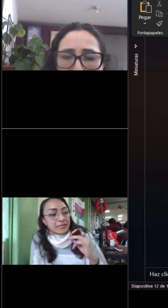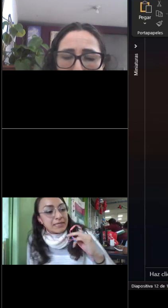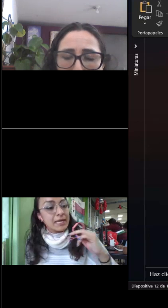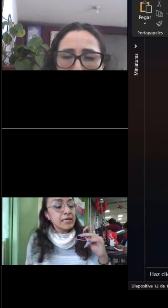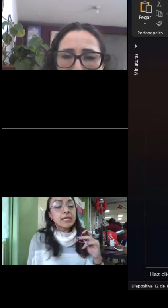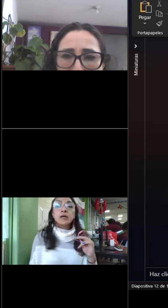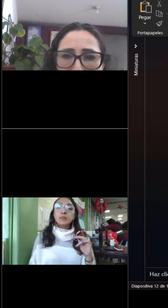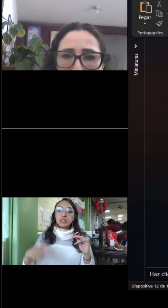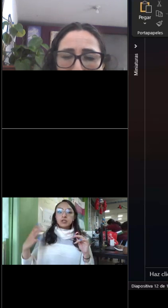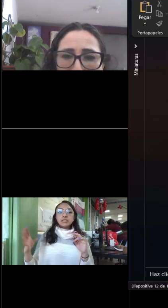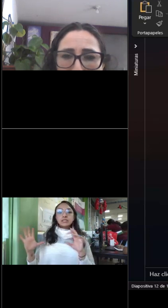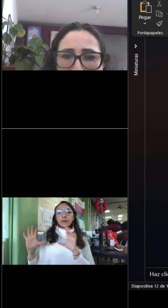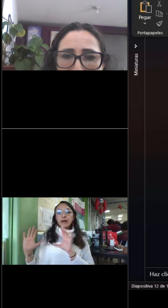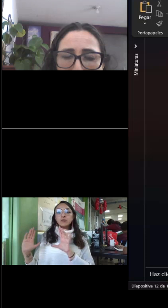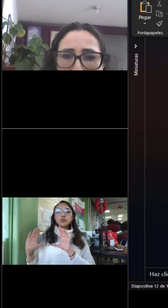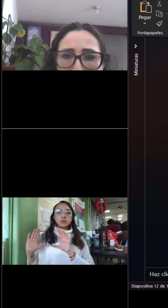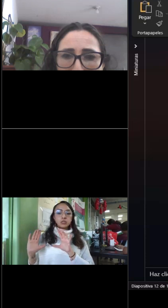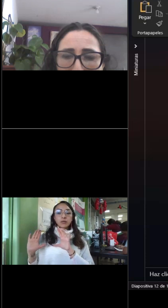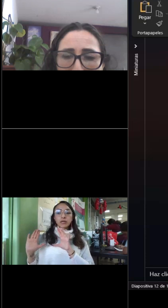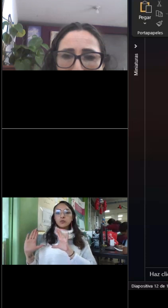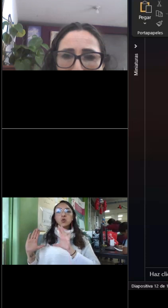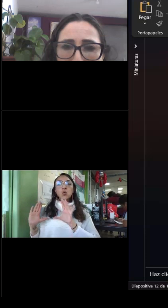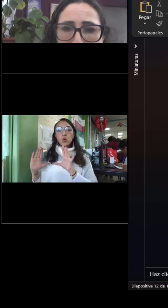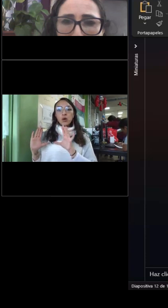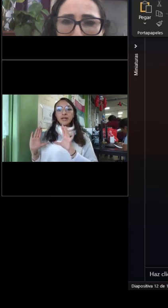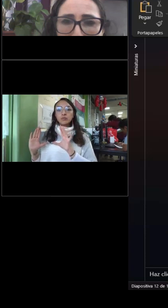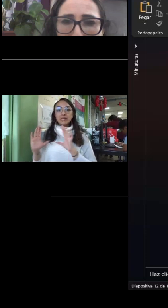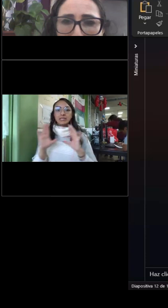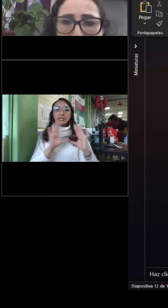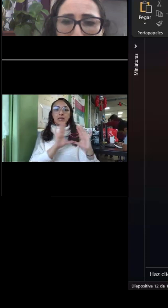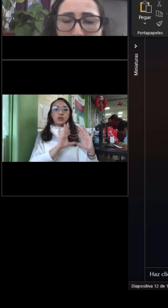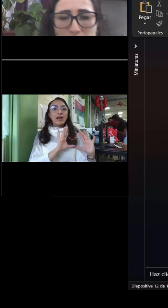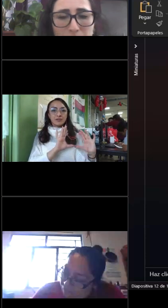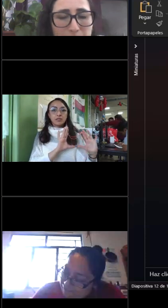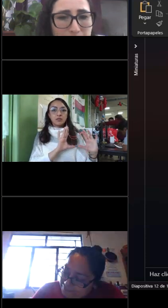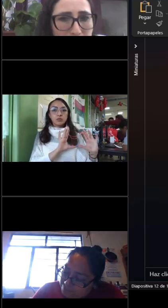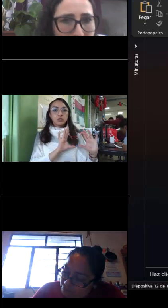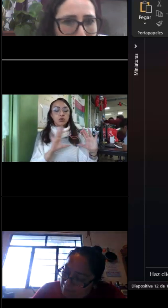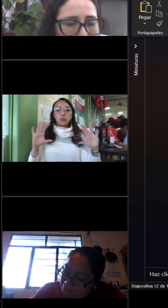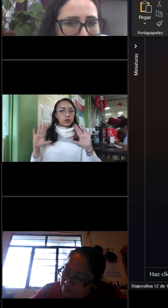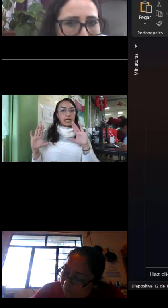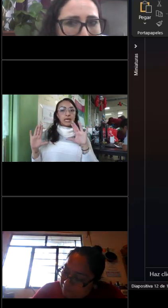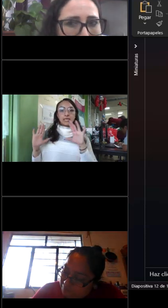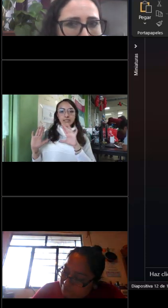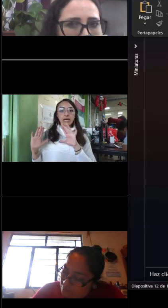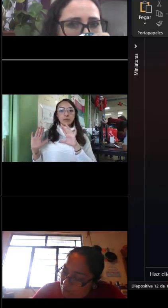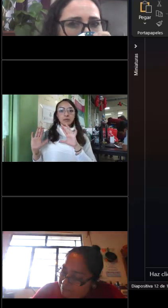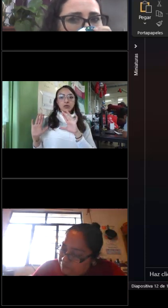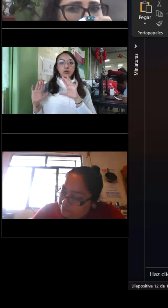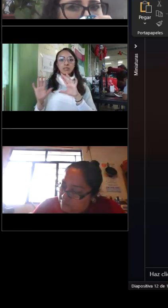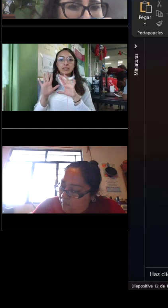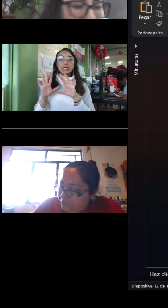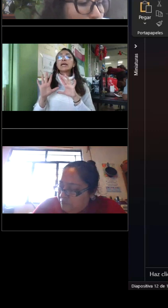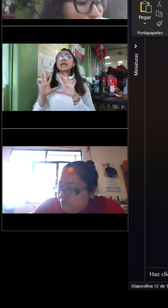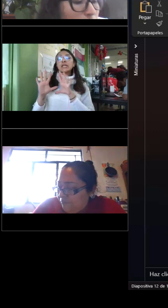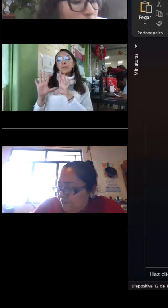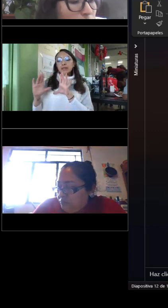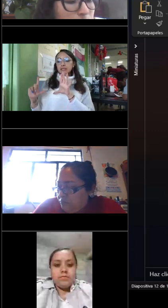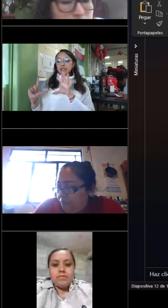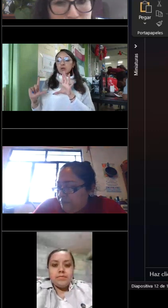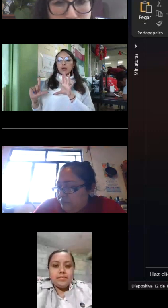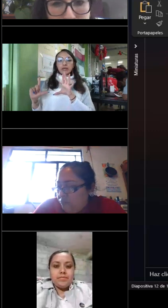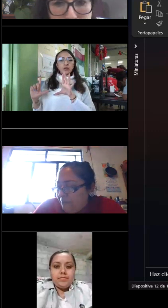Y a partir de ahí, pues entonces trabajamos como si tuviéramos un cuadrado imaginario al frente de nuestro hombro, el que sea mi mano dominante,